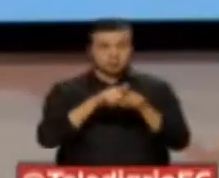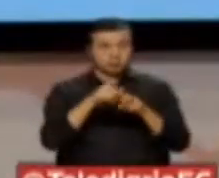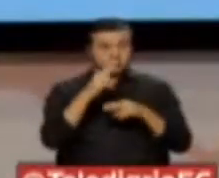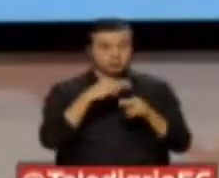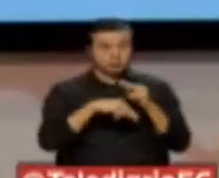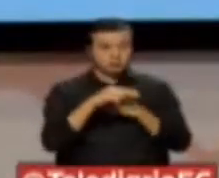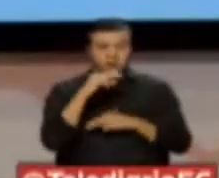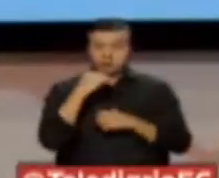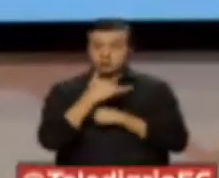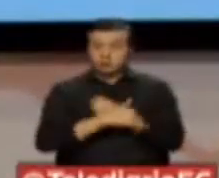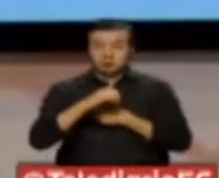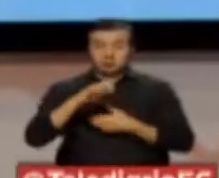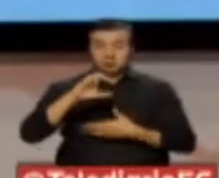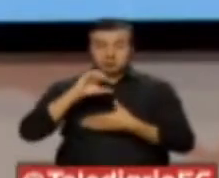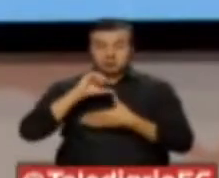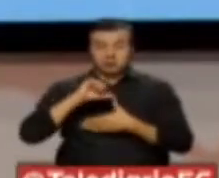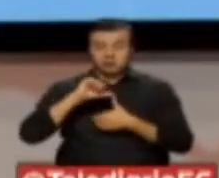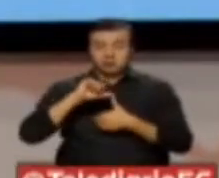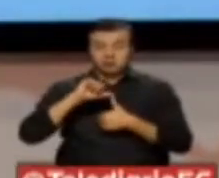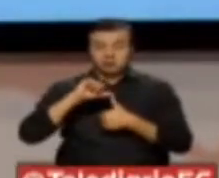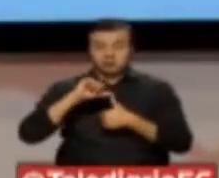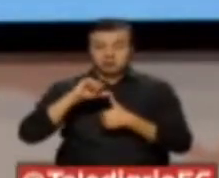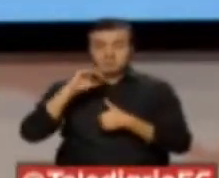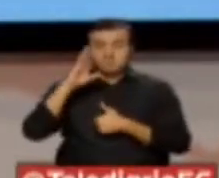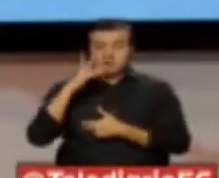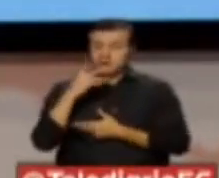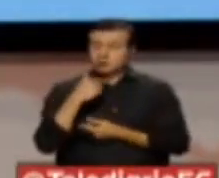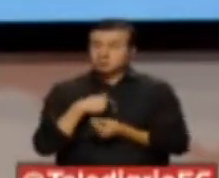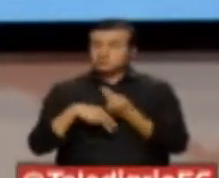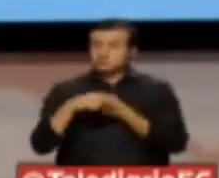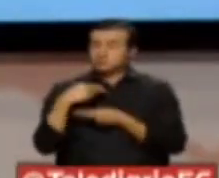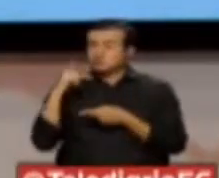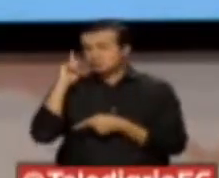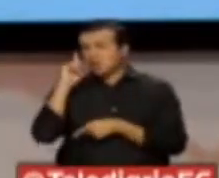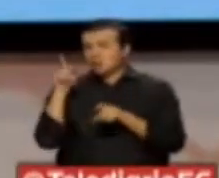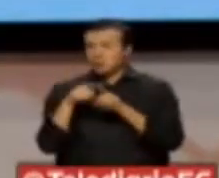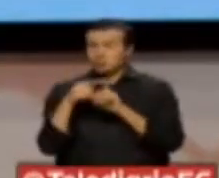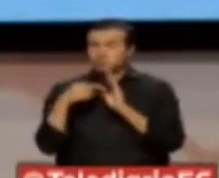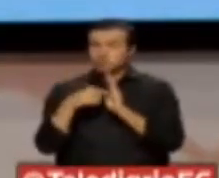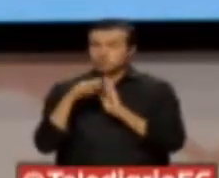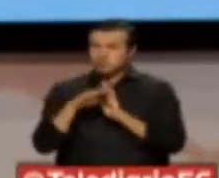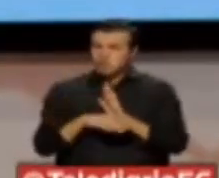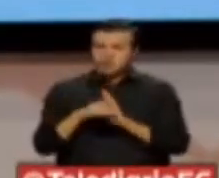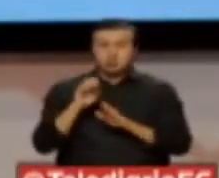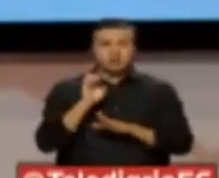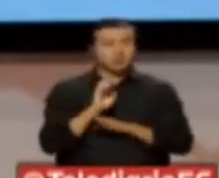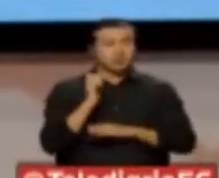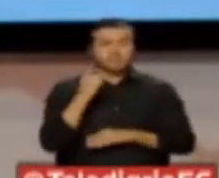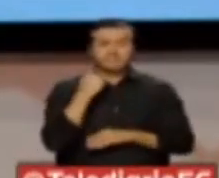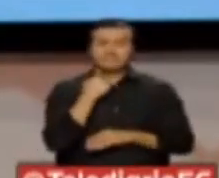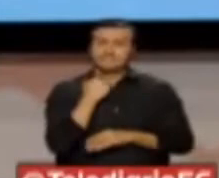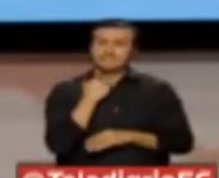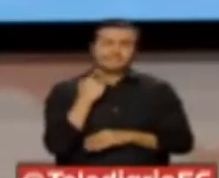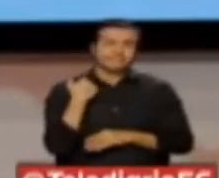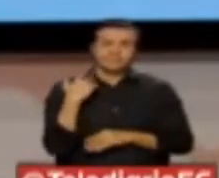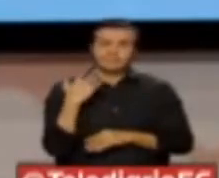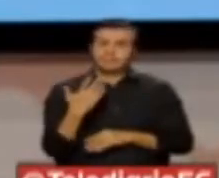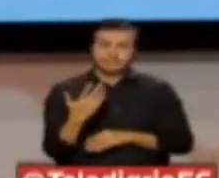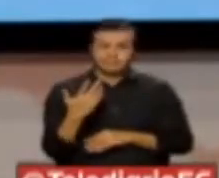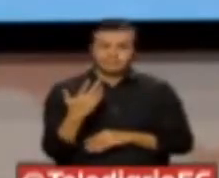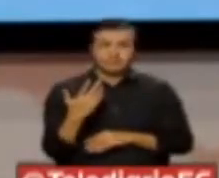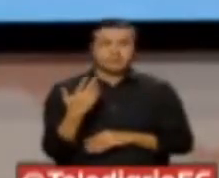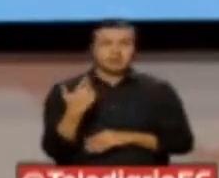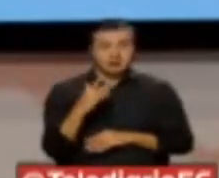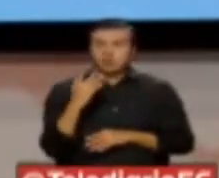centroamericanos que tienen un intercambio comercial mucho más agresivo y en crecimiento porque son más competitivos el momento